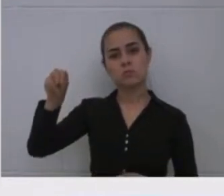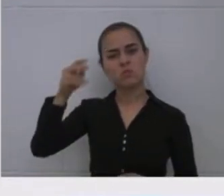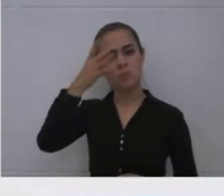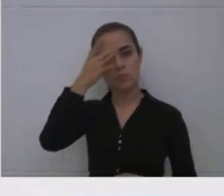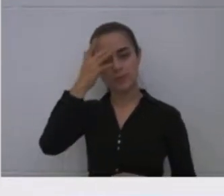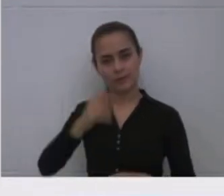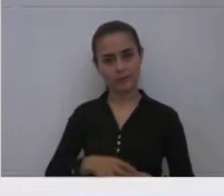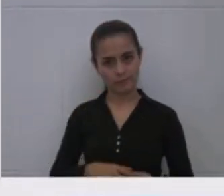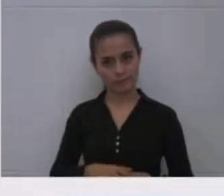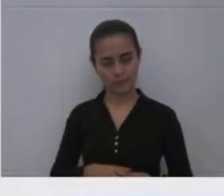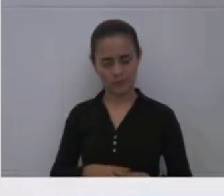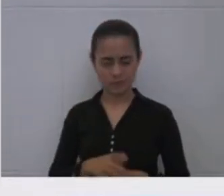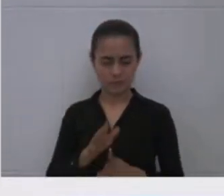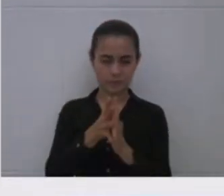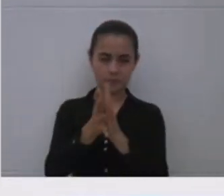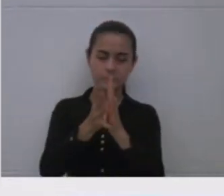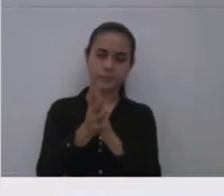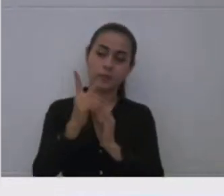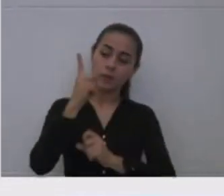El año antepasado,